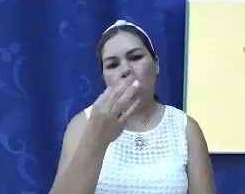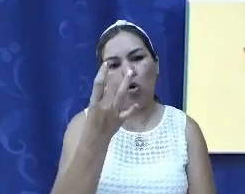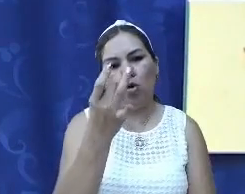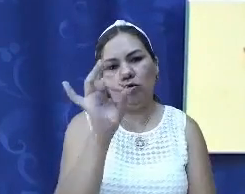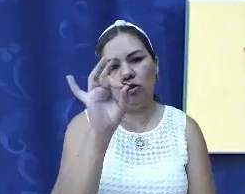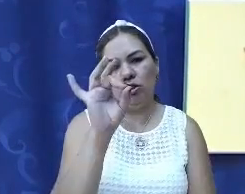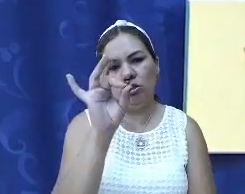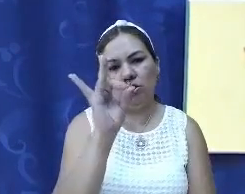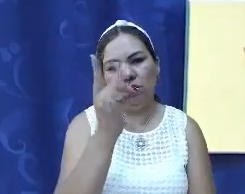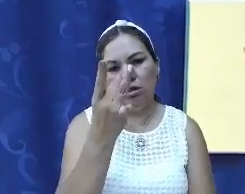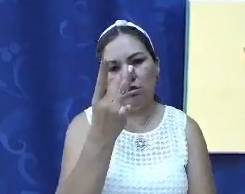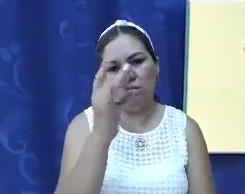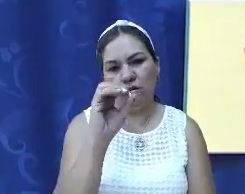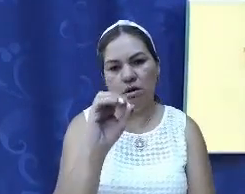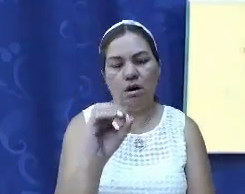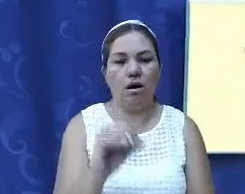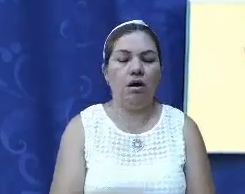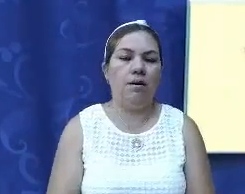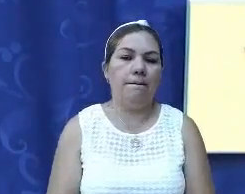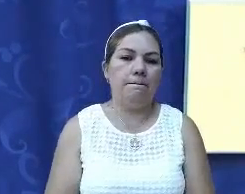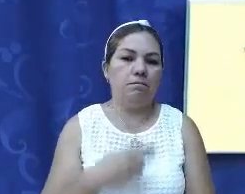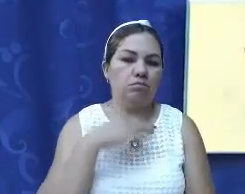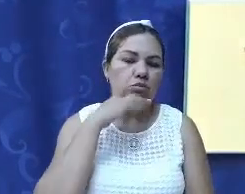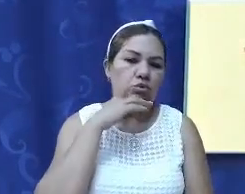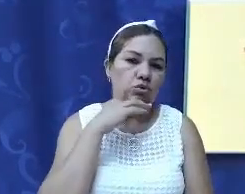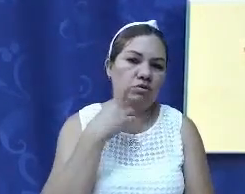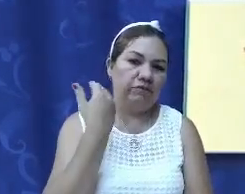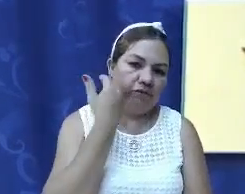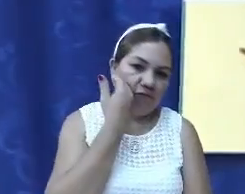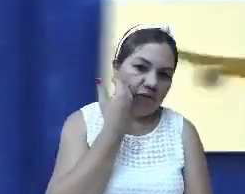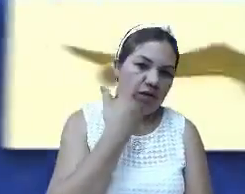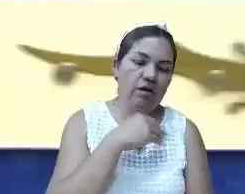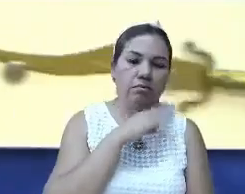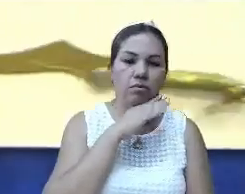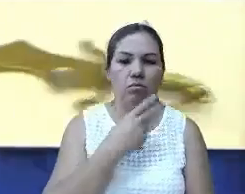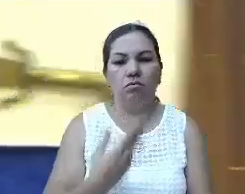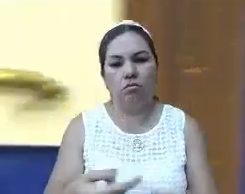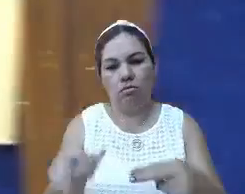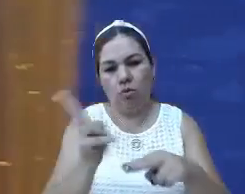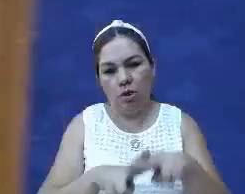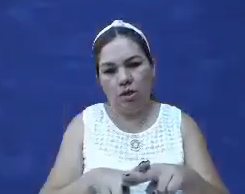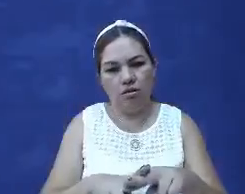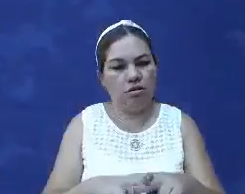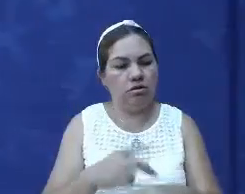es enfermedad, muerte, tragedia, nada positivo.